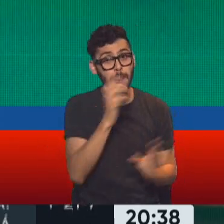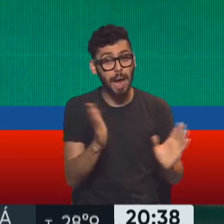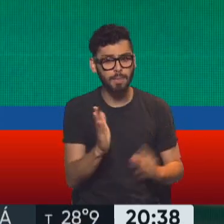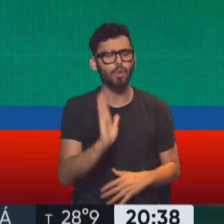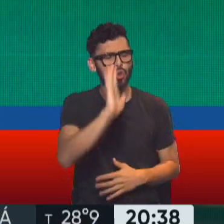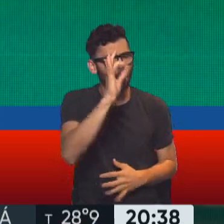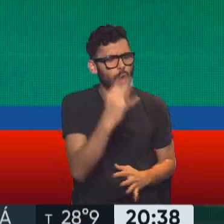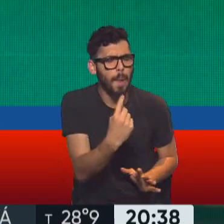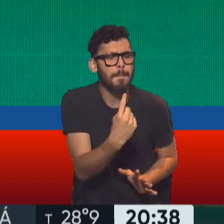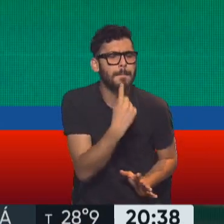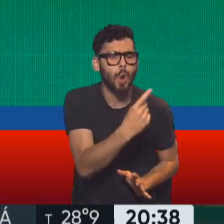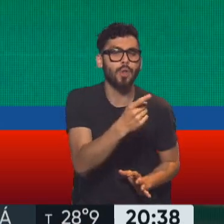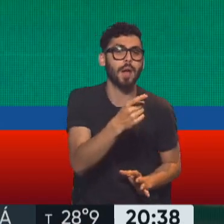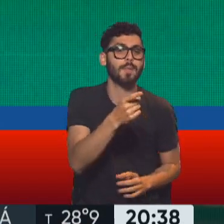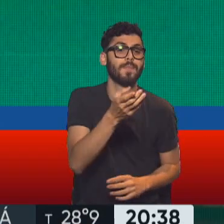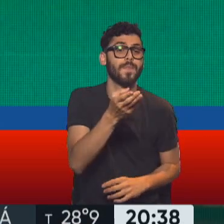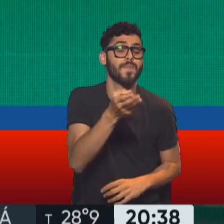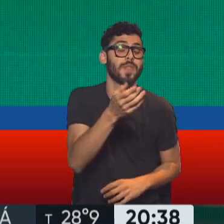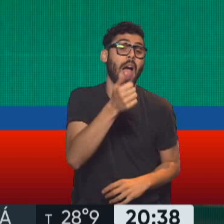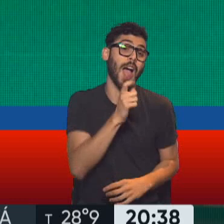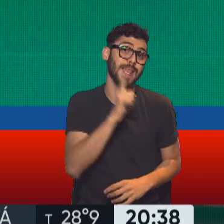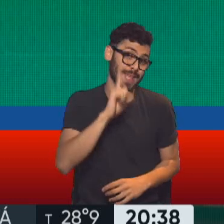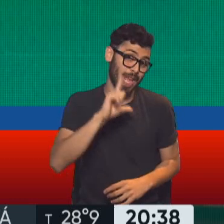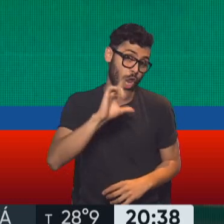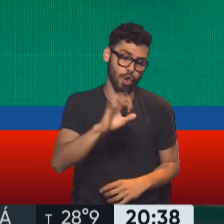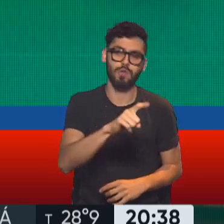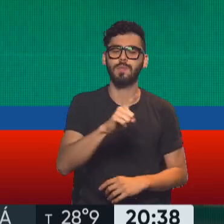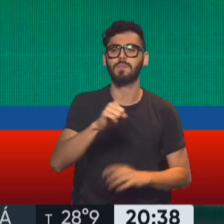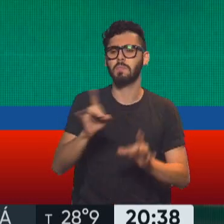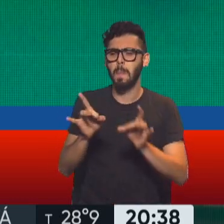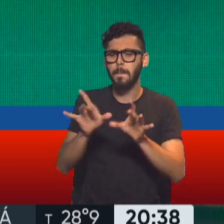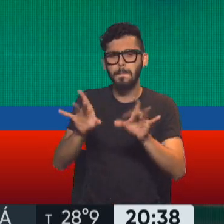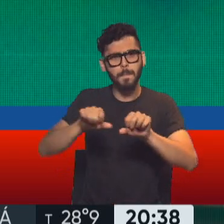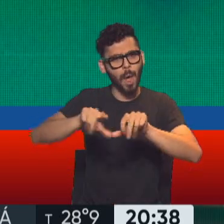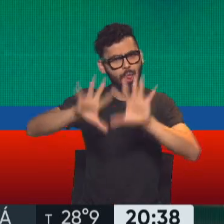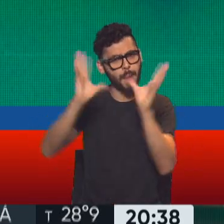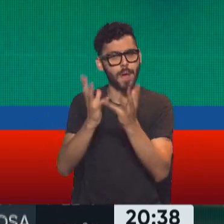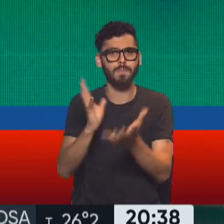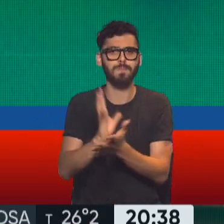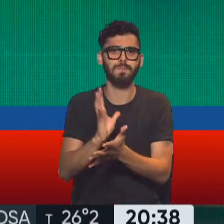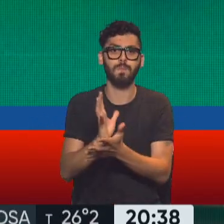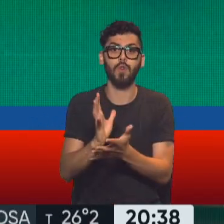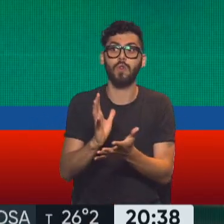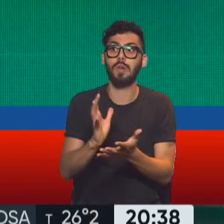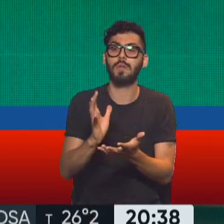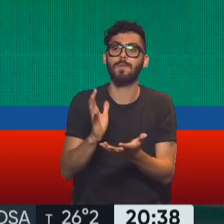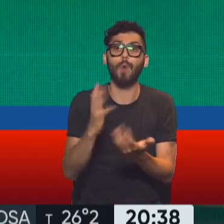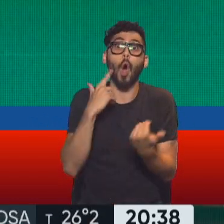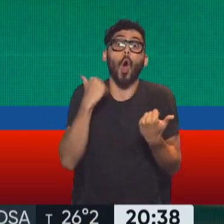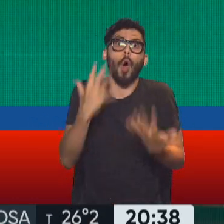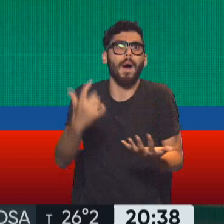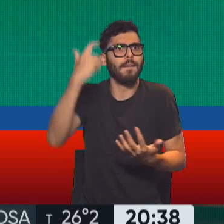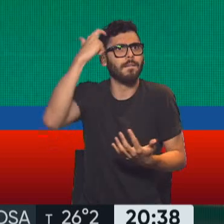para preguntarte justamente, Atilio, digo, la pandemia para muchos ha sido una enorme oportunidad desaprovechada de replantear estas inequidades